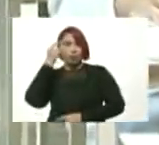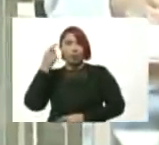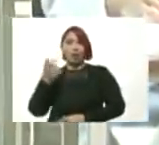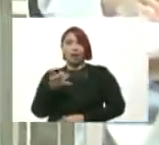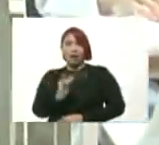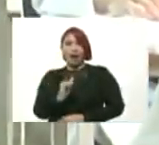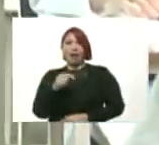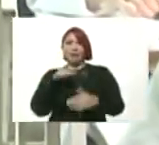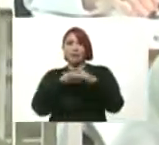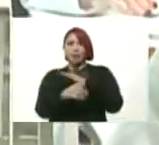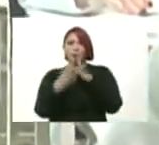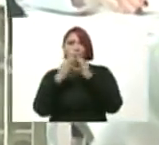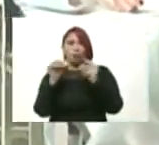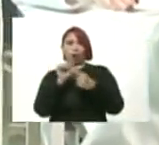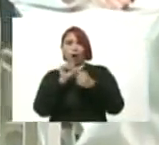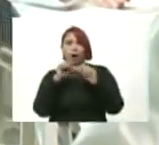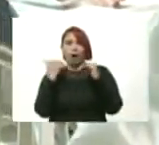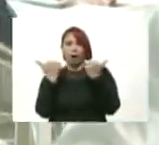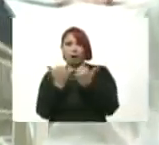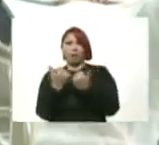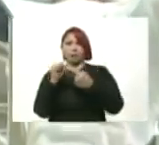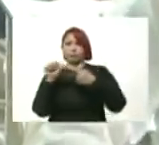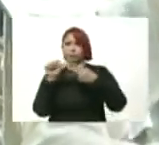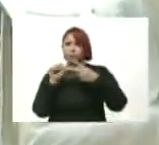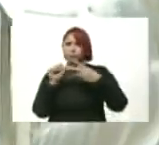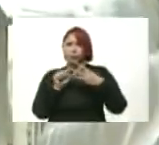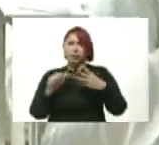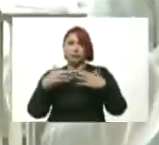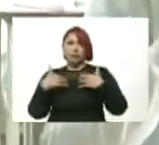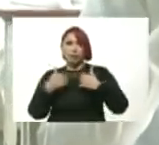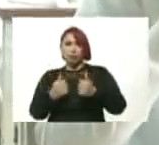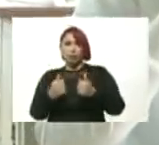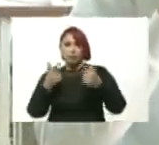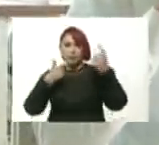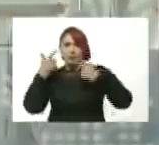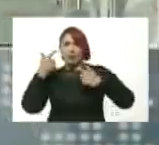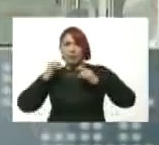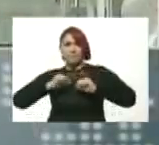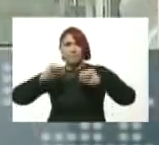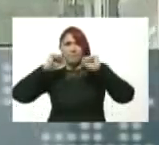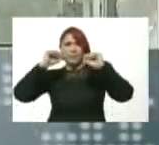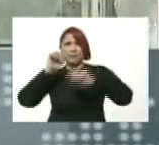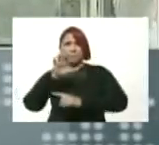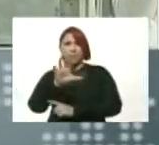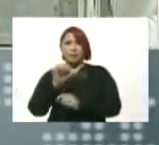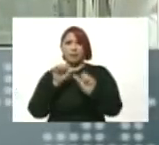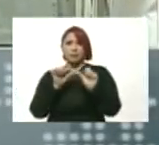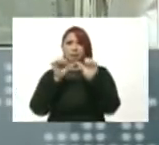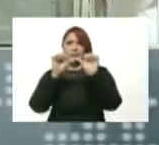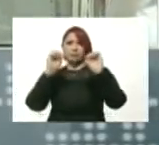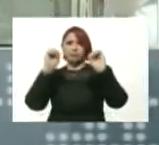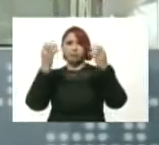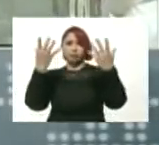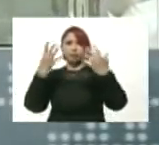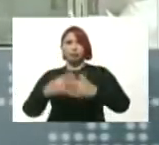todas las áreas de salud mis saludos fraternos chávez vive la patria sigue venceremos